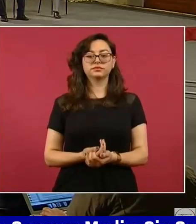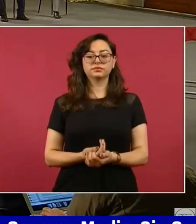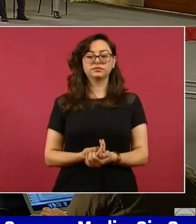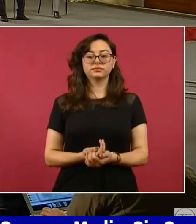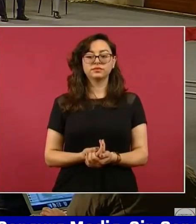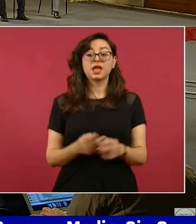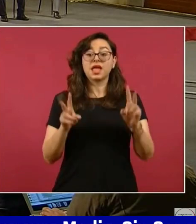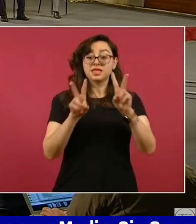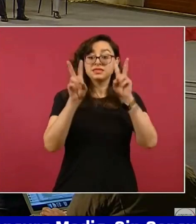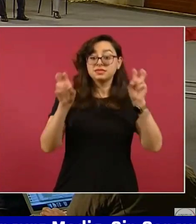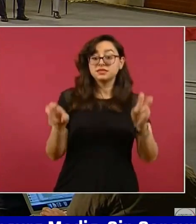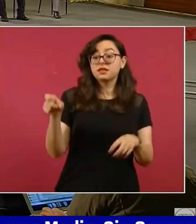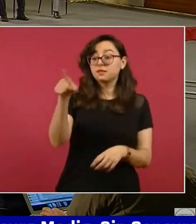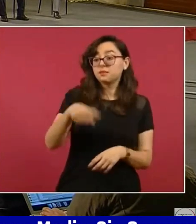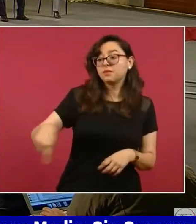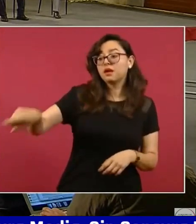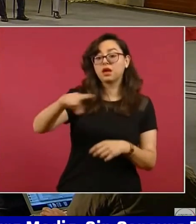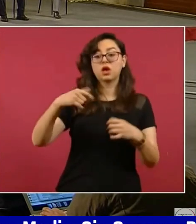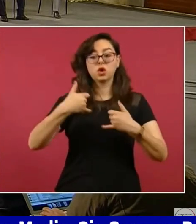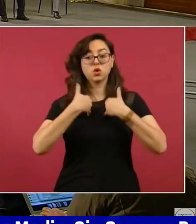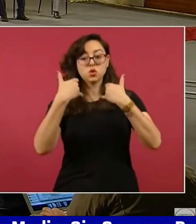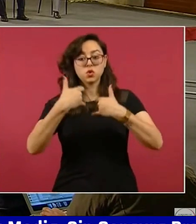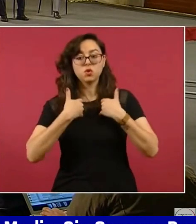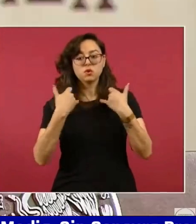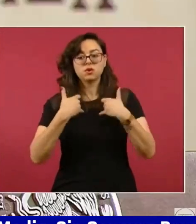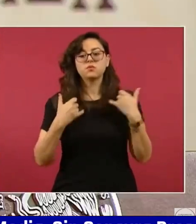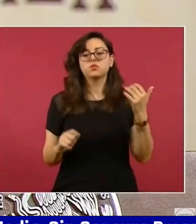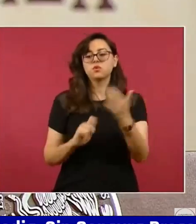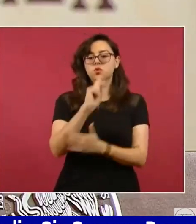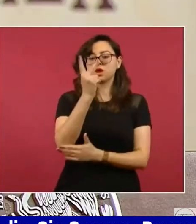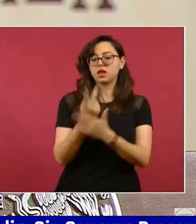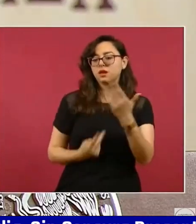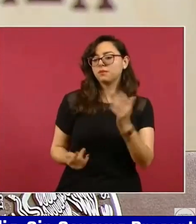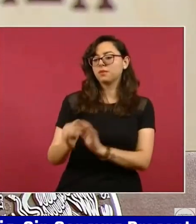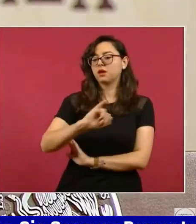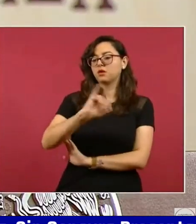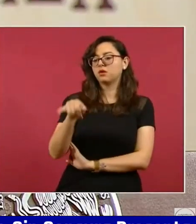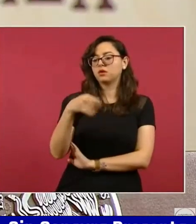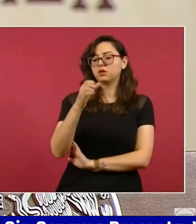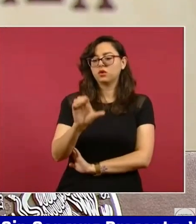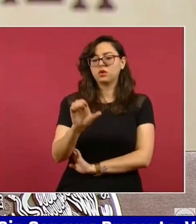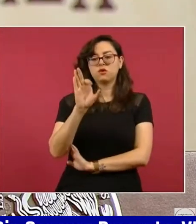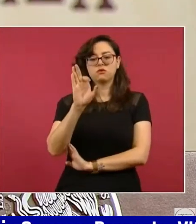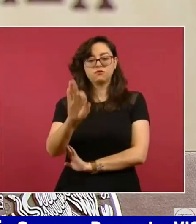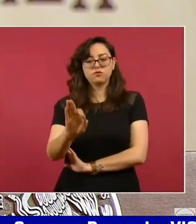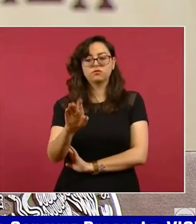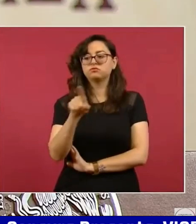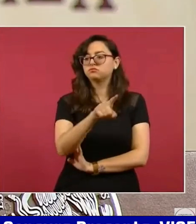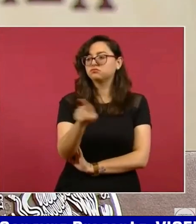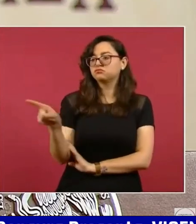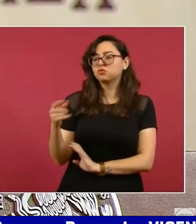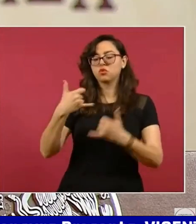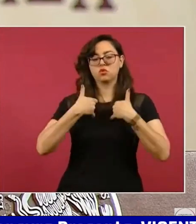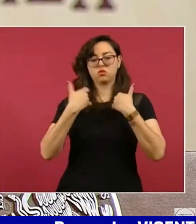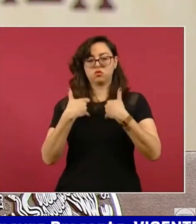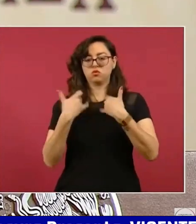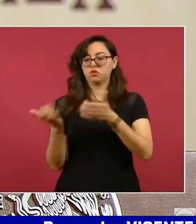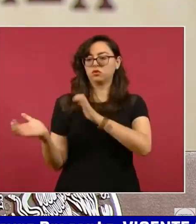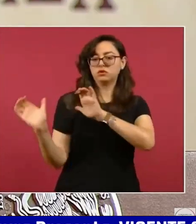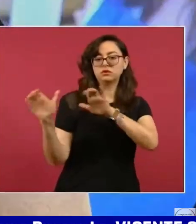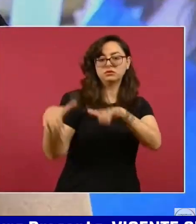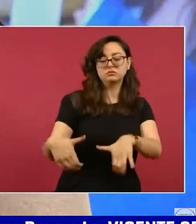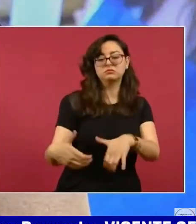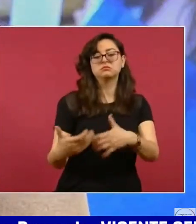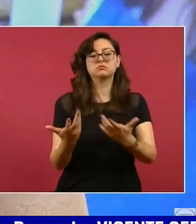trabajando con el programa de jóvenes construyendo el futuro, que ha beneficiado a 53 mil 552